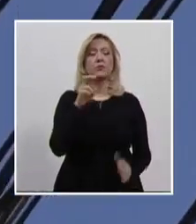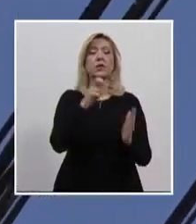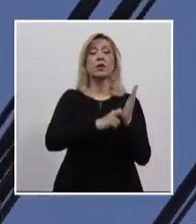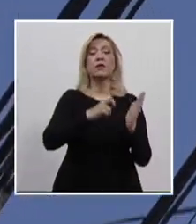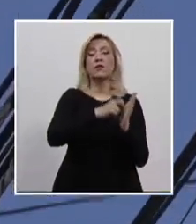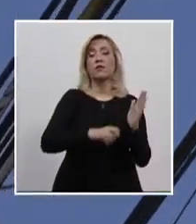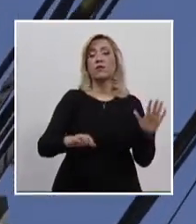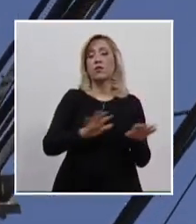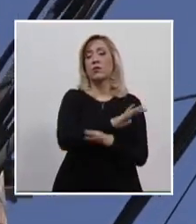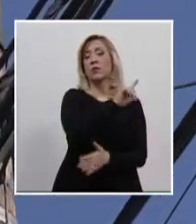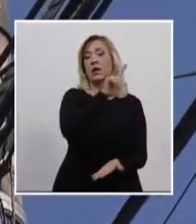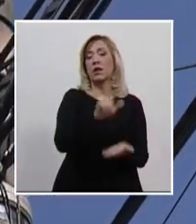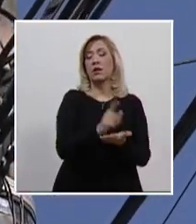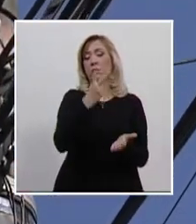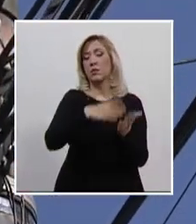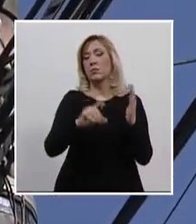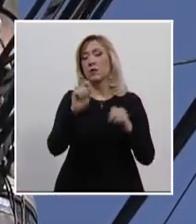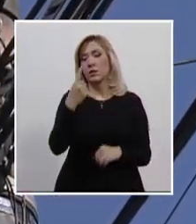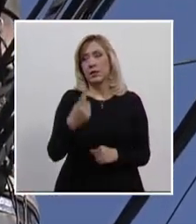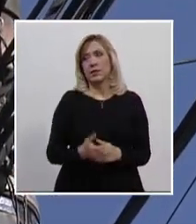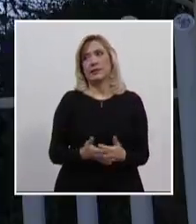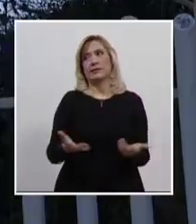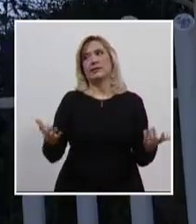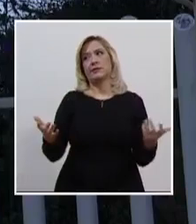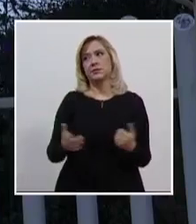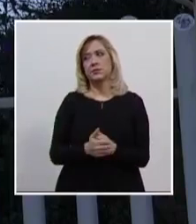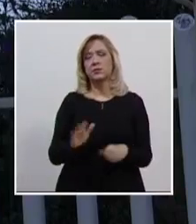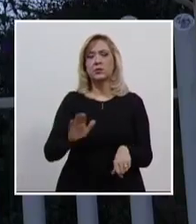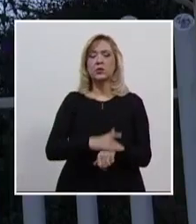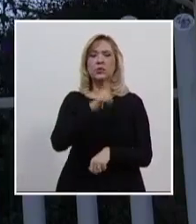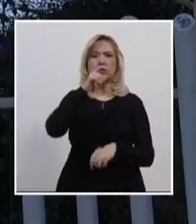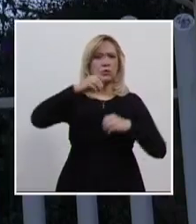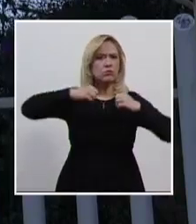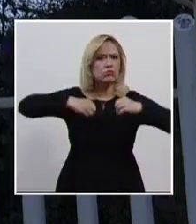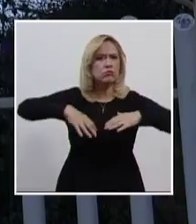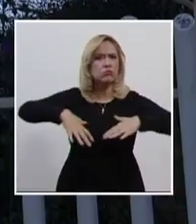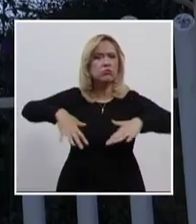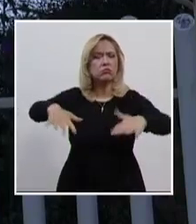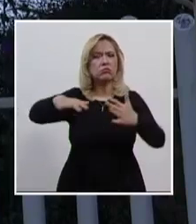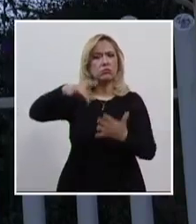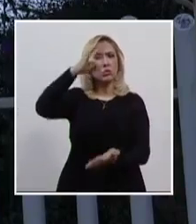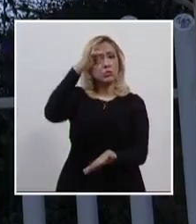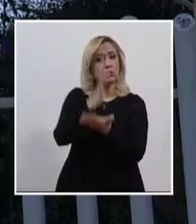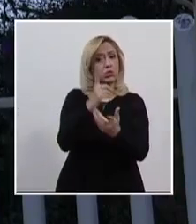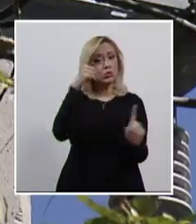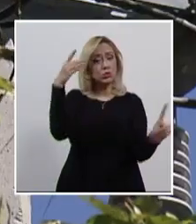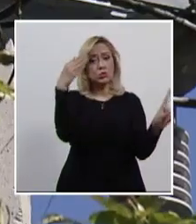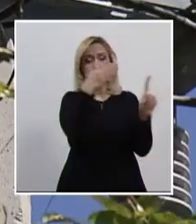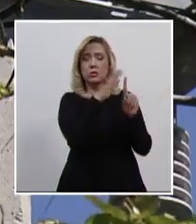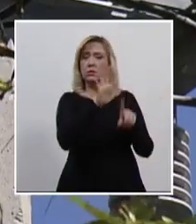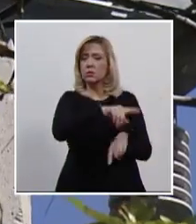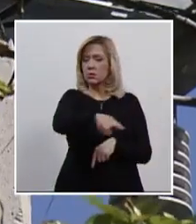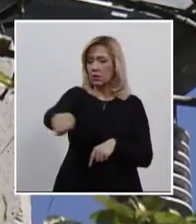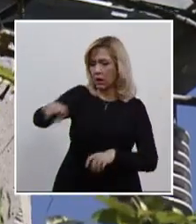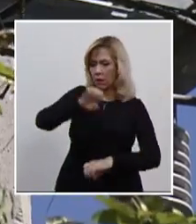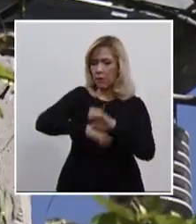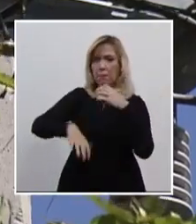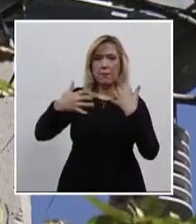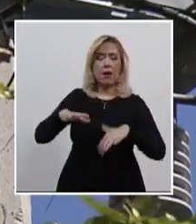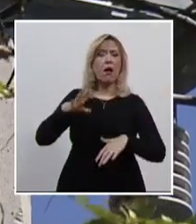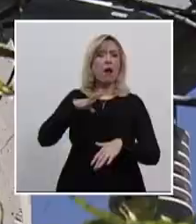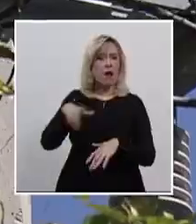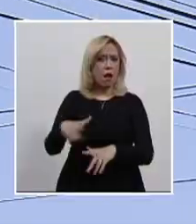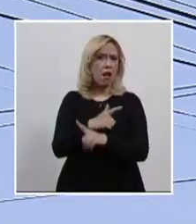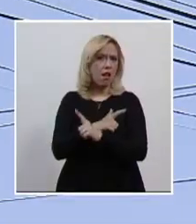2021. Argumentó que el orden de prelación en el despacho de energía eléctrica regulado en la ley transgrede los principios de competencia y